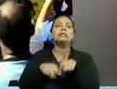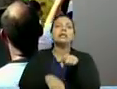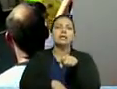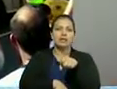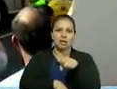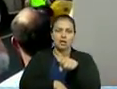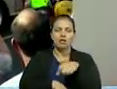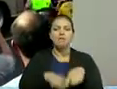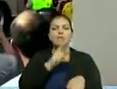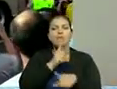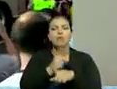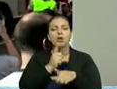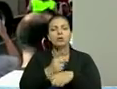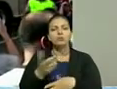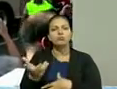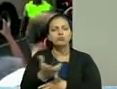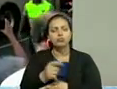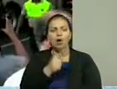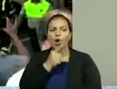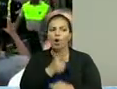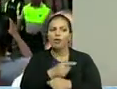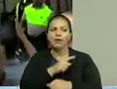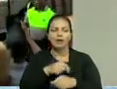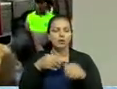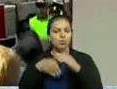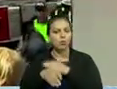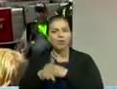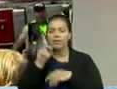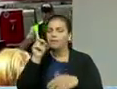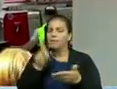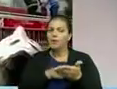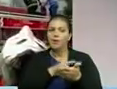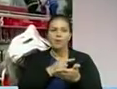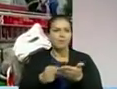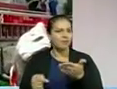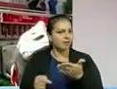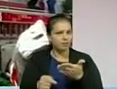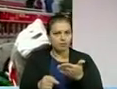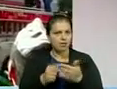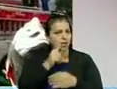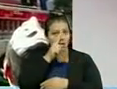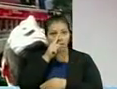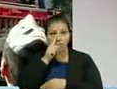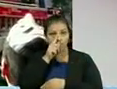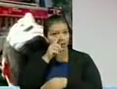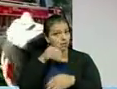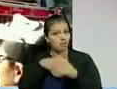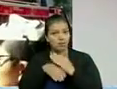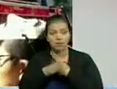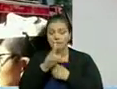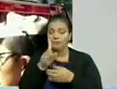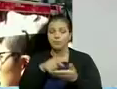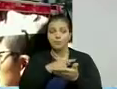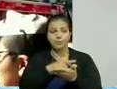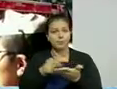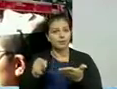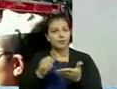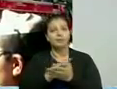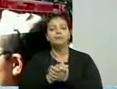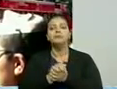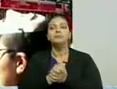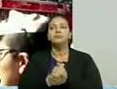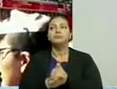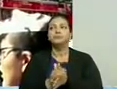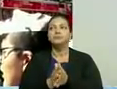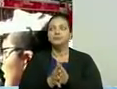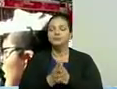tratan de evitar alguna otra desgracia en el interior de ese de esa bodega, ese local comercial,